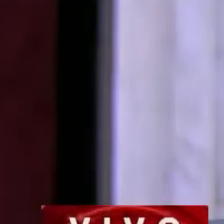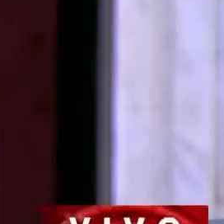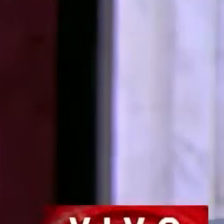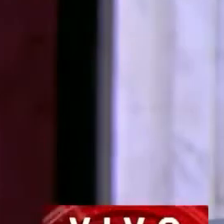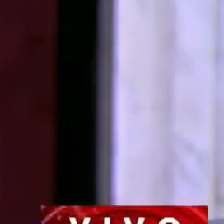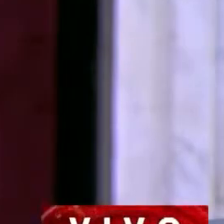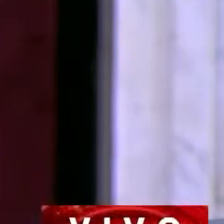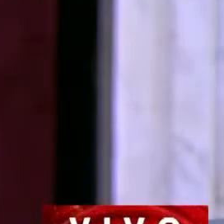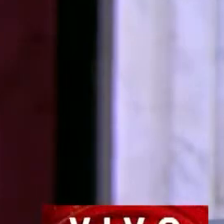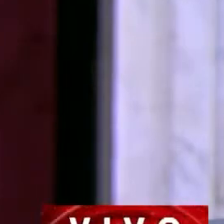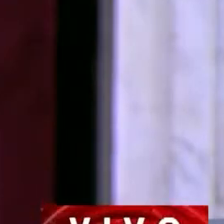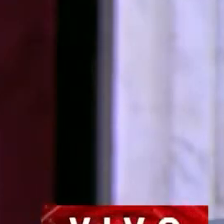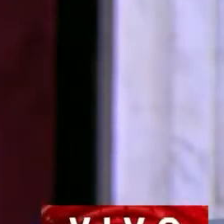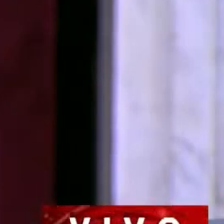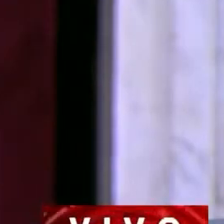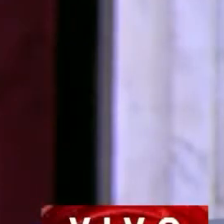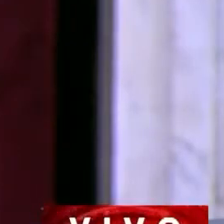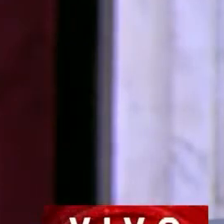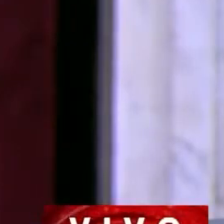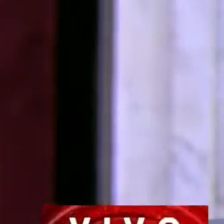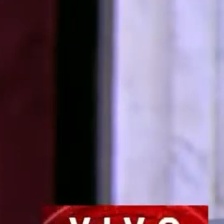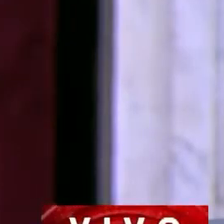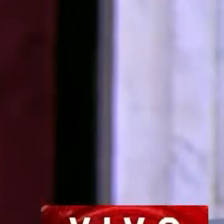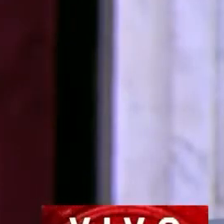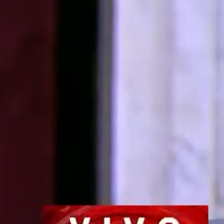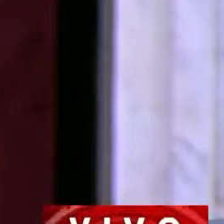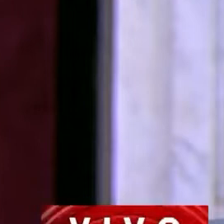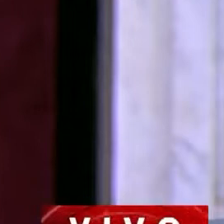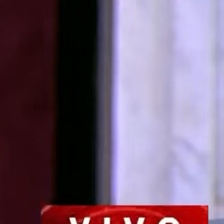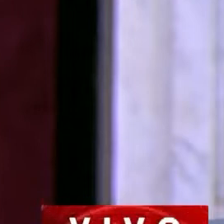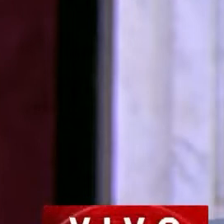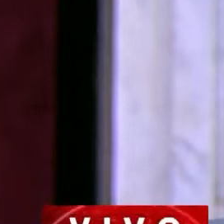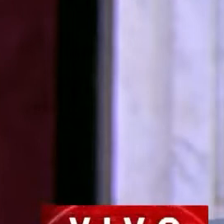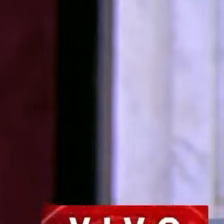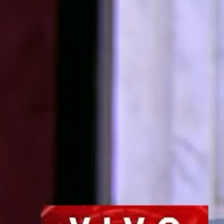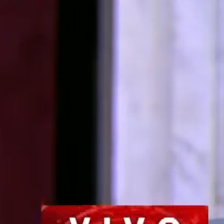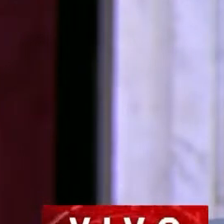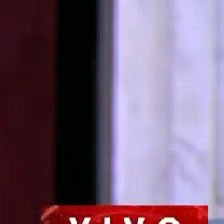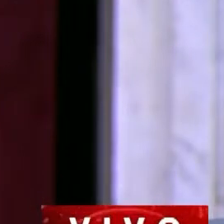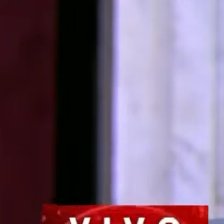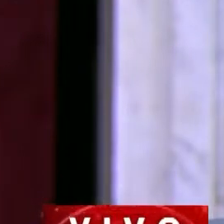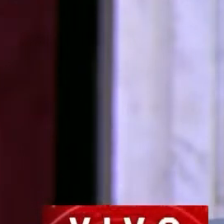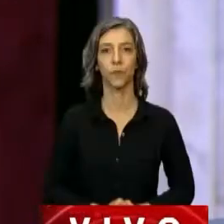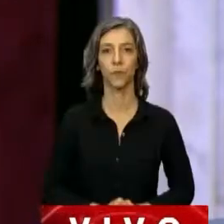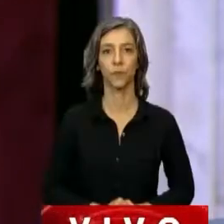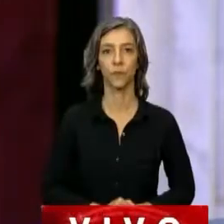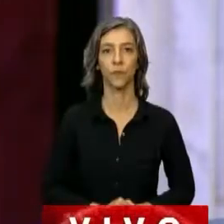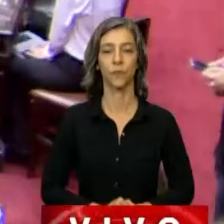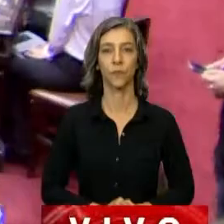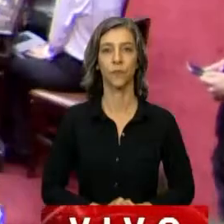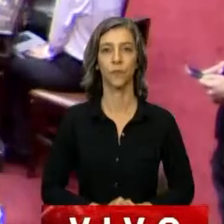Para el mismo tema y para homenajes, tiene la palabra el diputado por Formosa, Fernando Carvajal.